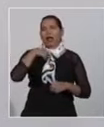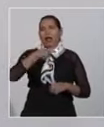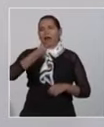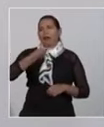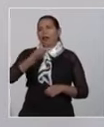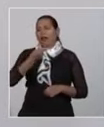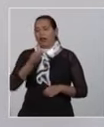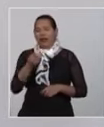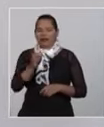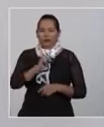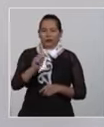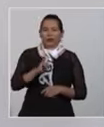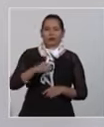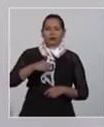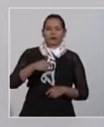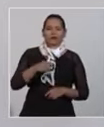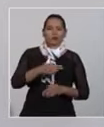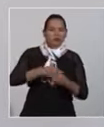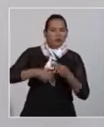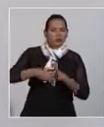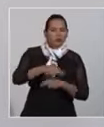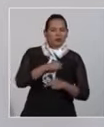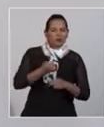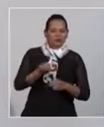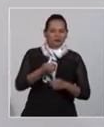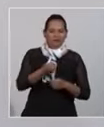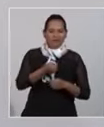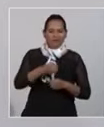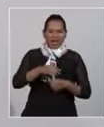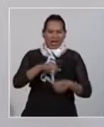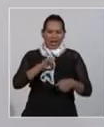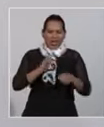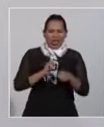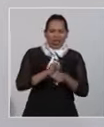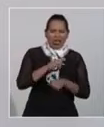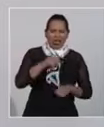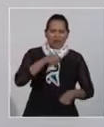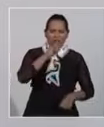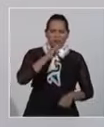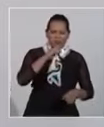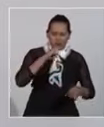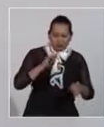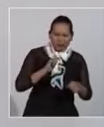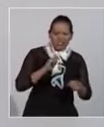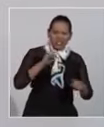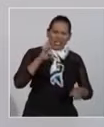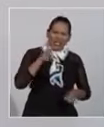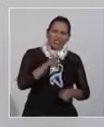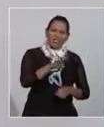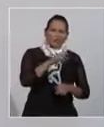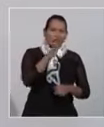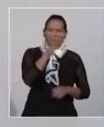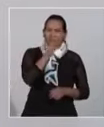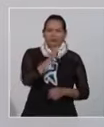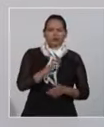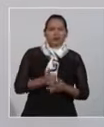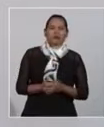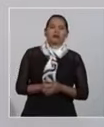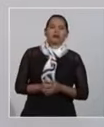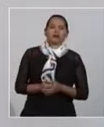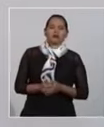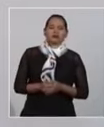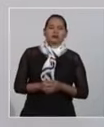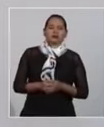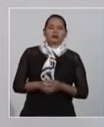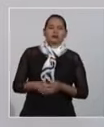acciones. No podemos seguir engañando a la gente, desde el Senado, como alguien lo hizo, o desde un gobierno que no dio resultados. No